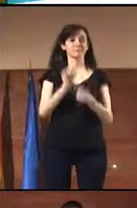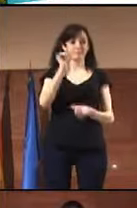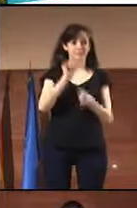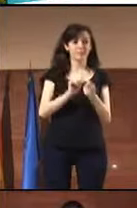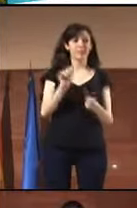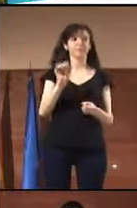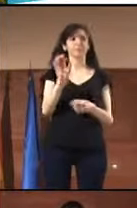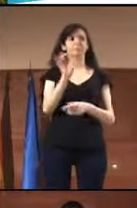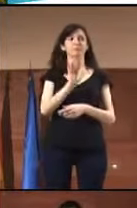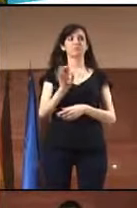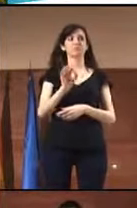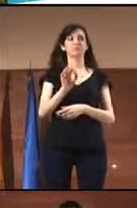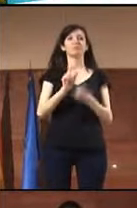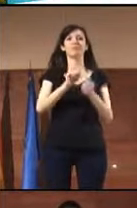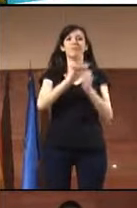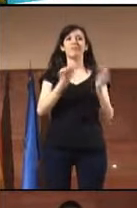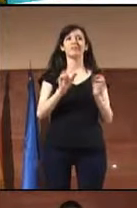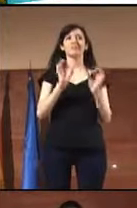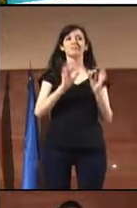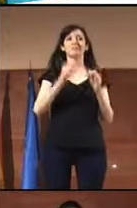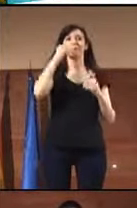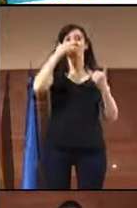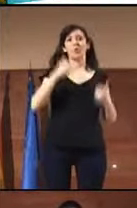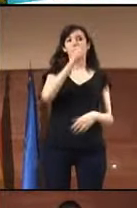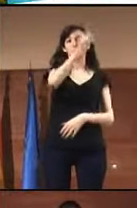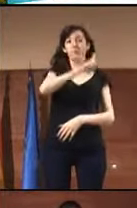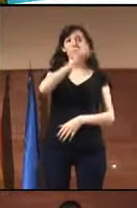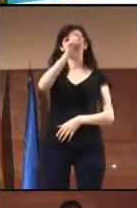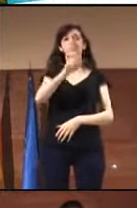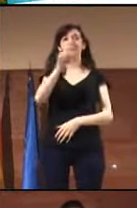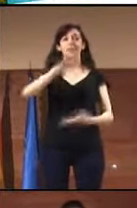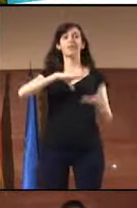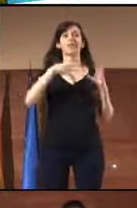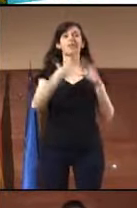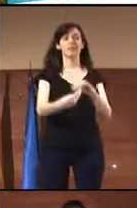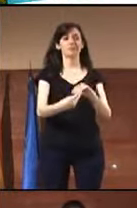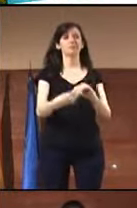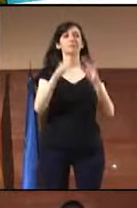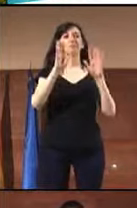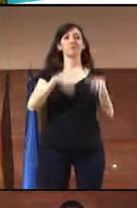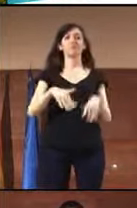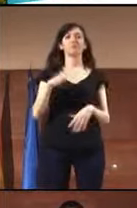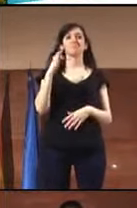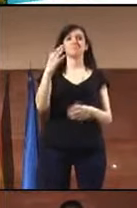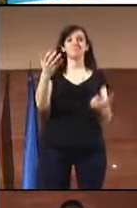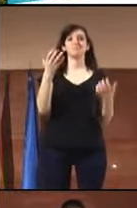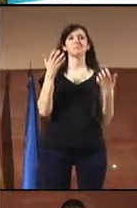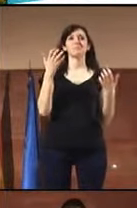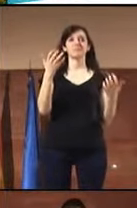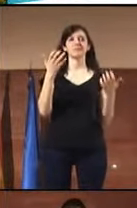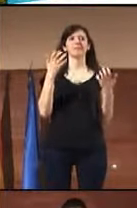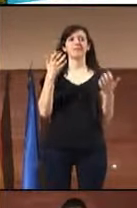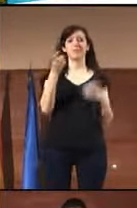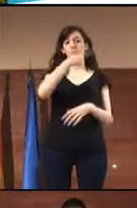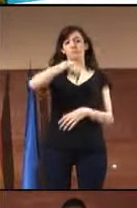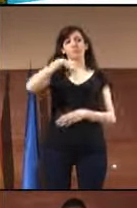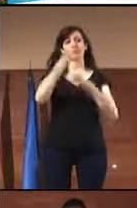medidas antropométricas del usuario es otra de las ventajas que más vamos a